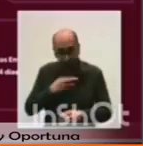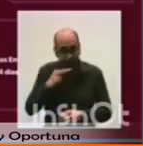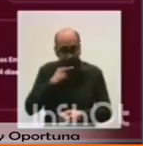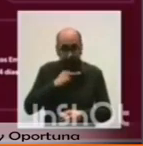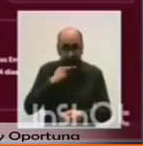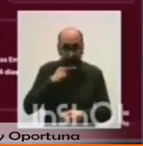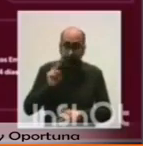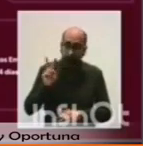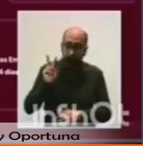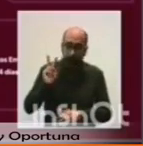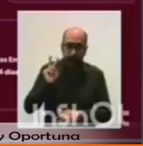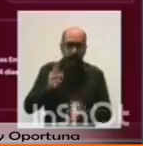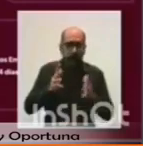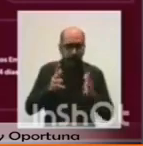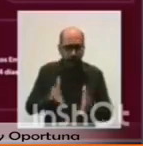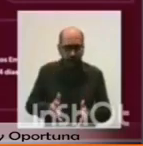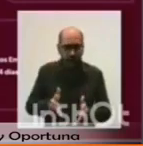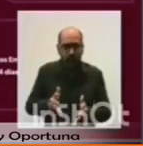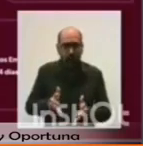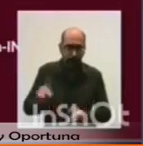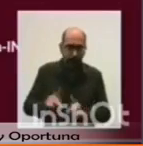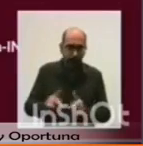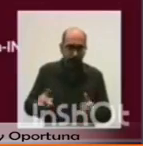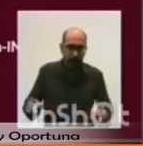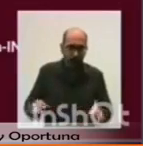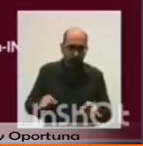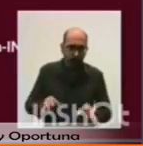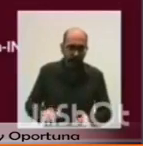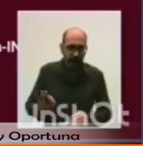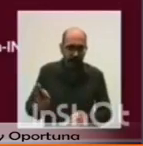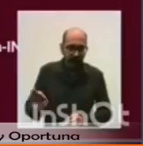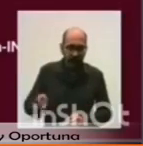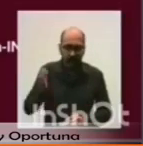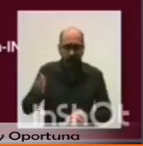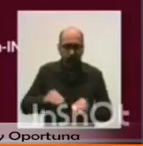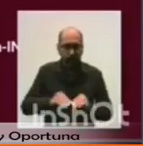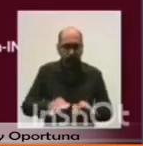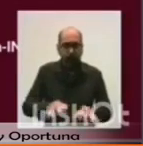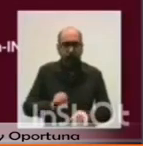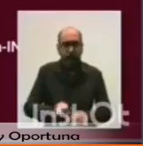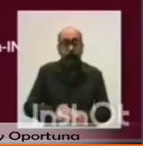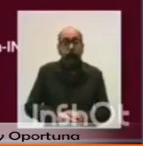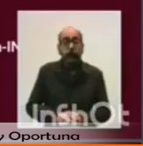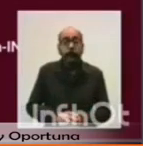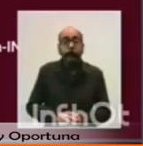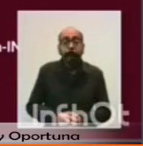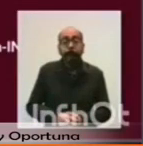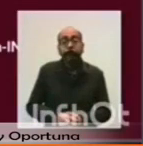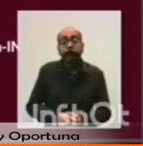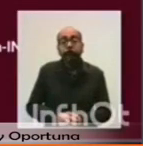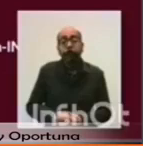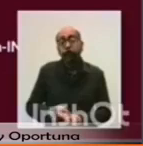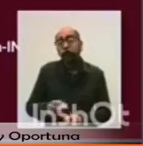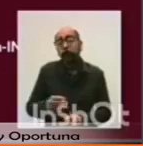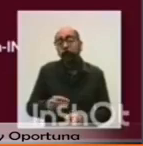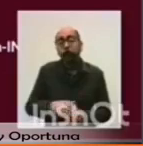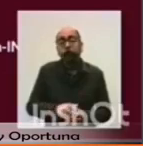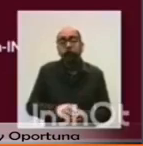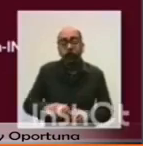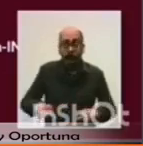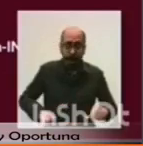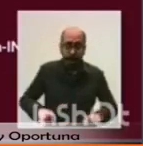se presentó ya el esquema y dentro de las acciones que se generan en